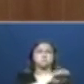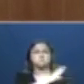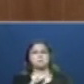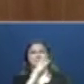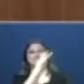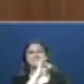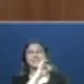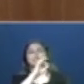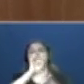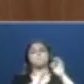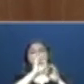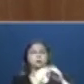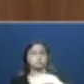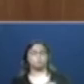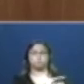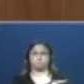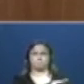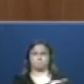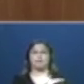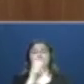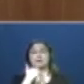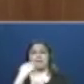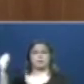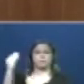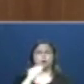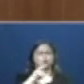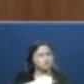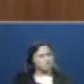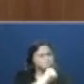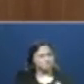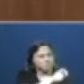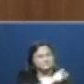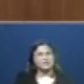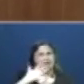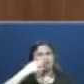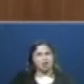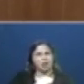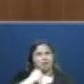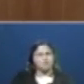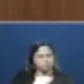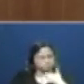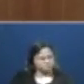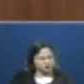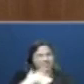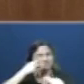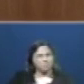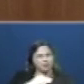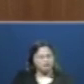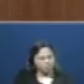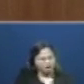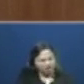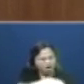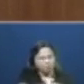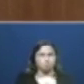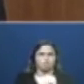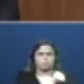30% de sus rentas el apoyo a las personas que realmente ejercen una actividad agraria directa en el campo